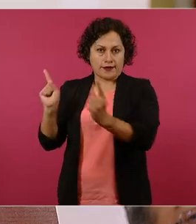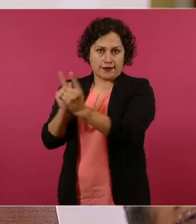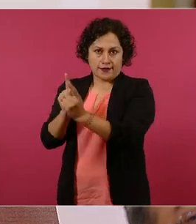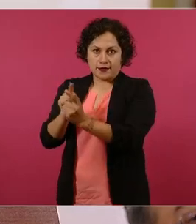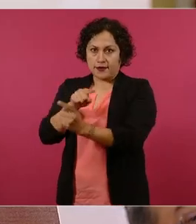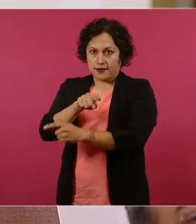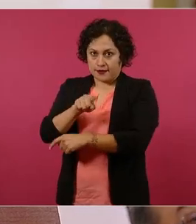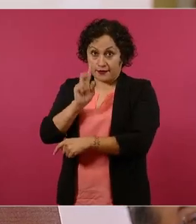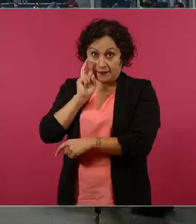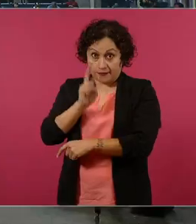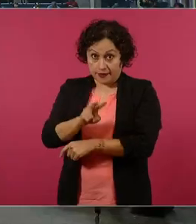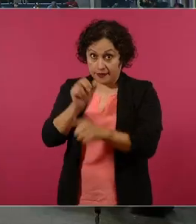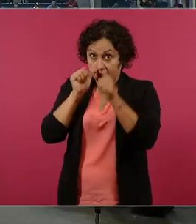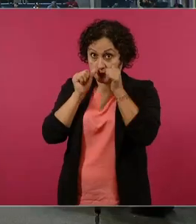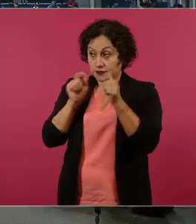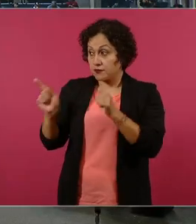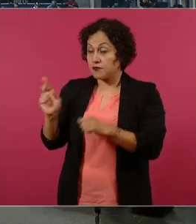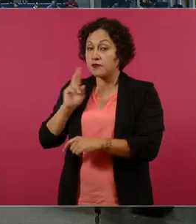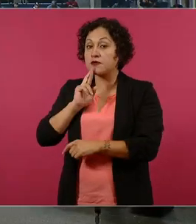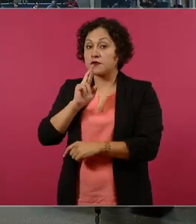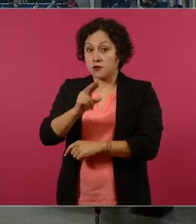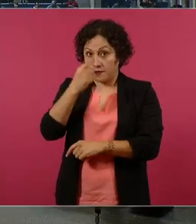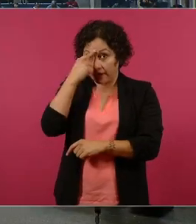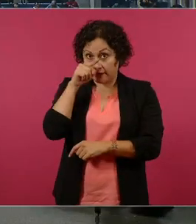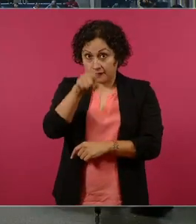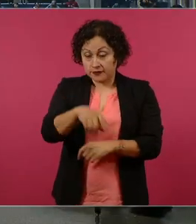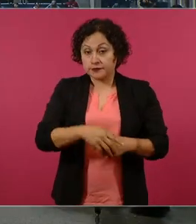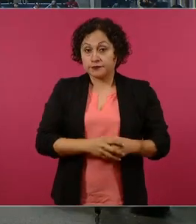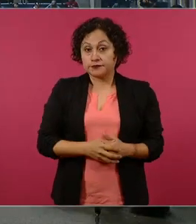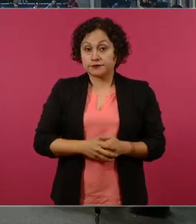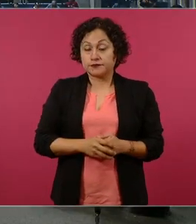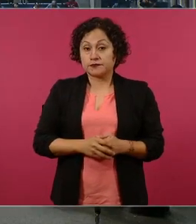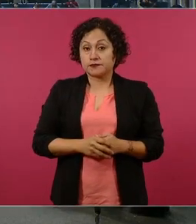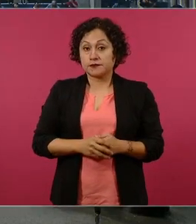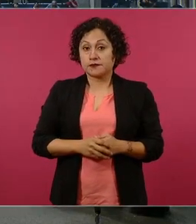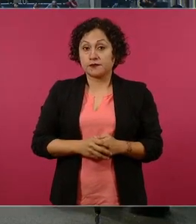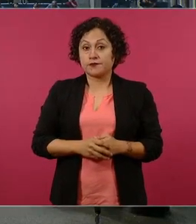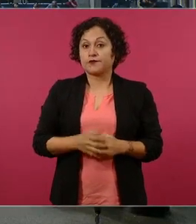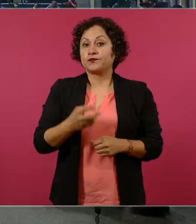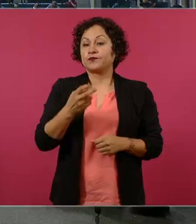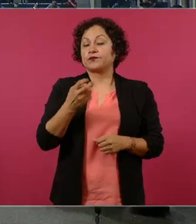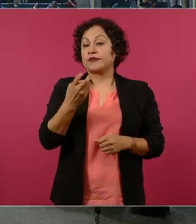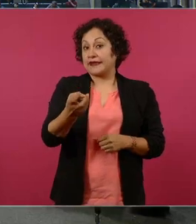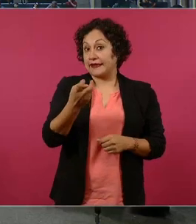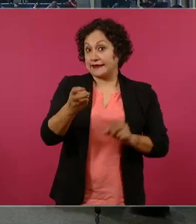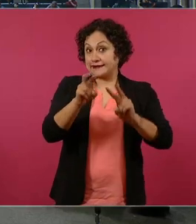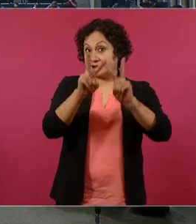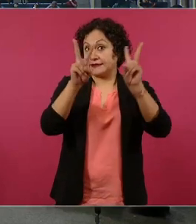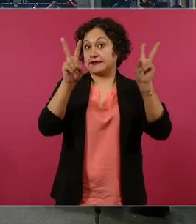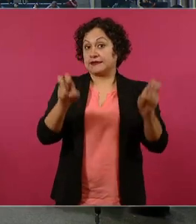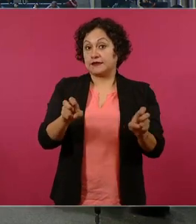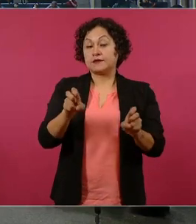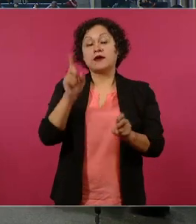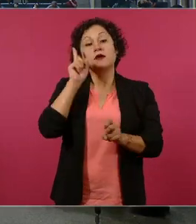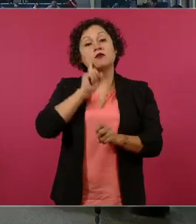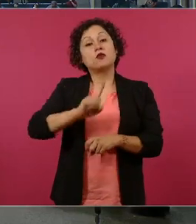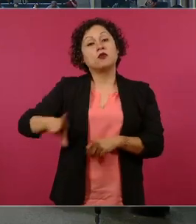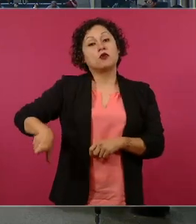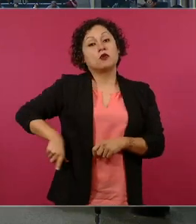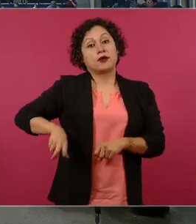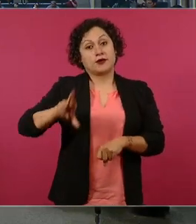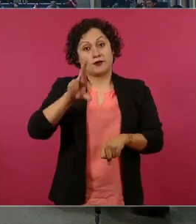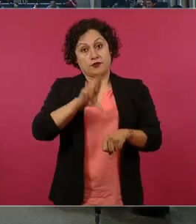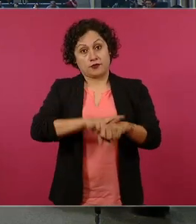respuesta y lo de la ca eso con la gobernadora de verdad hay un desas por